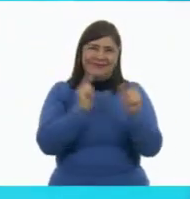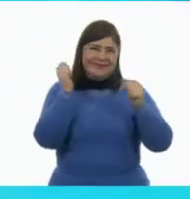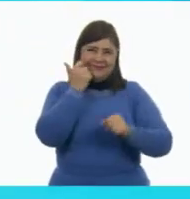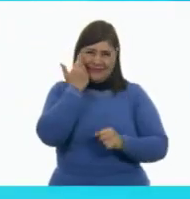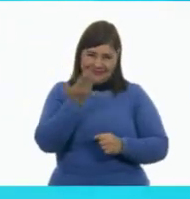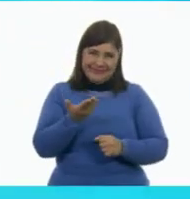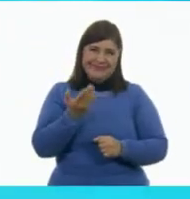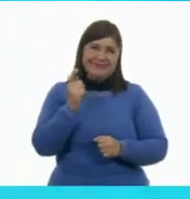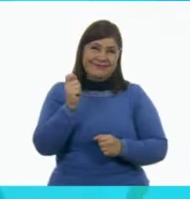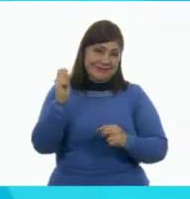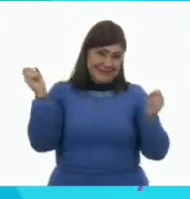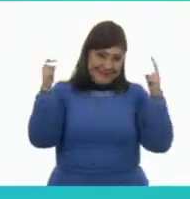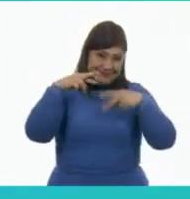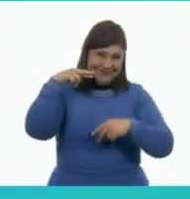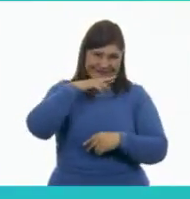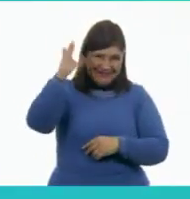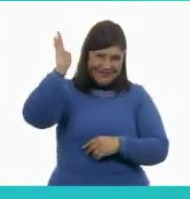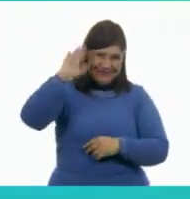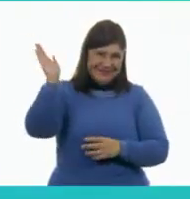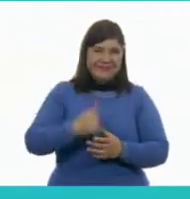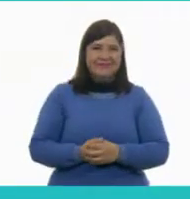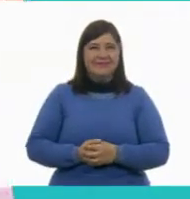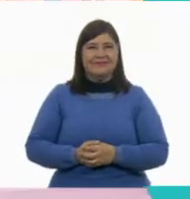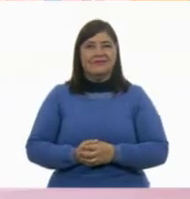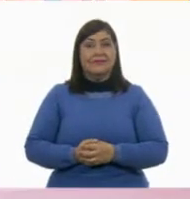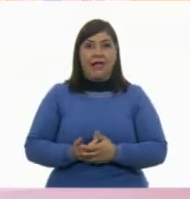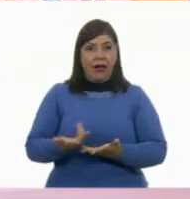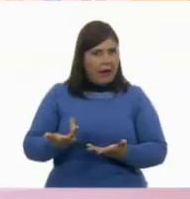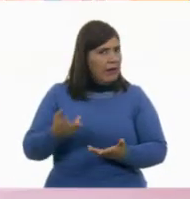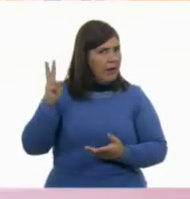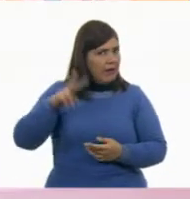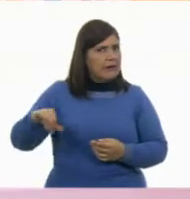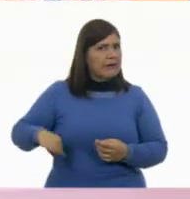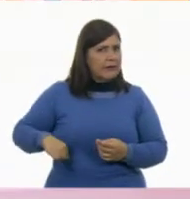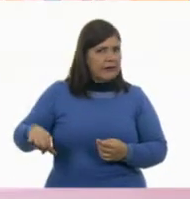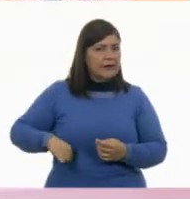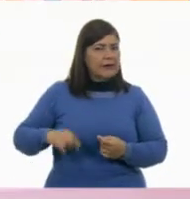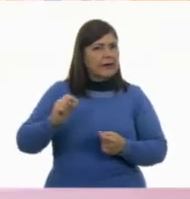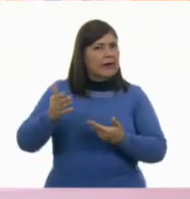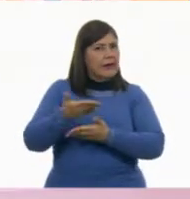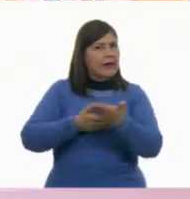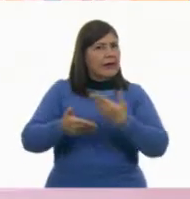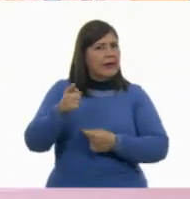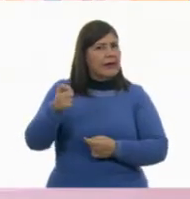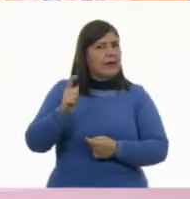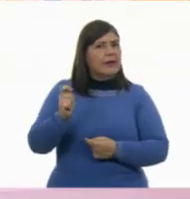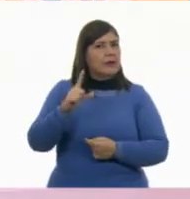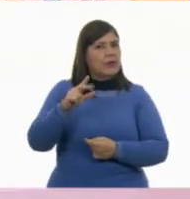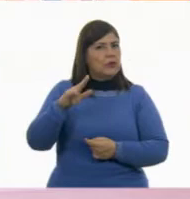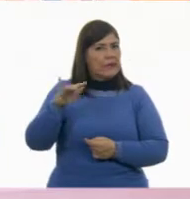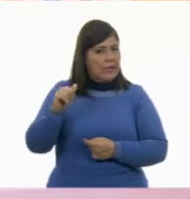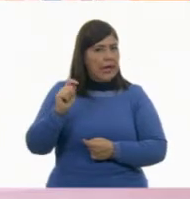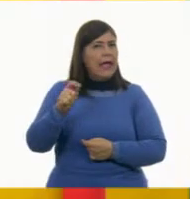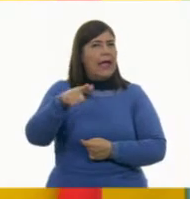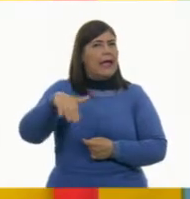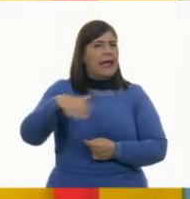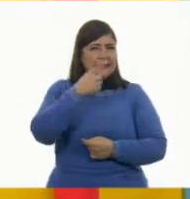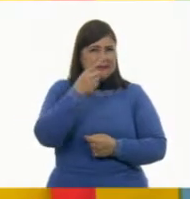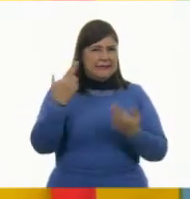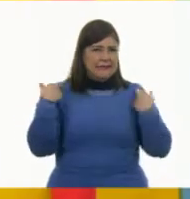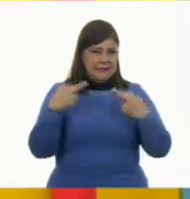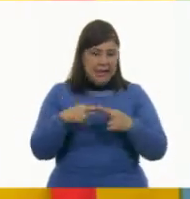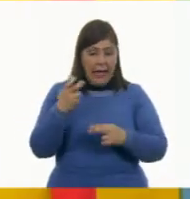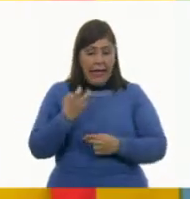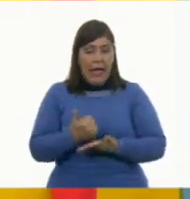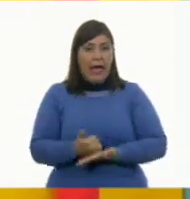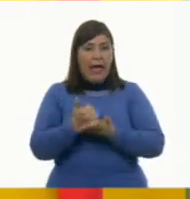¡Nos vemos! ¡Hasta pronto! Qué interesante lo que nos acaba de compartir Lucía, ¿verdad? Justo como lo dijiste, profe. Exacto. Esto